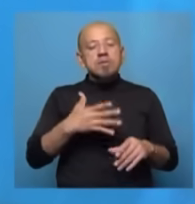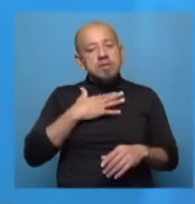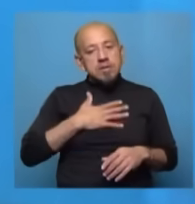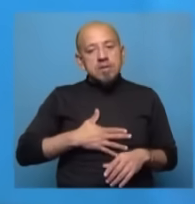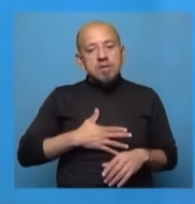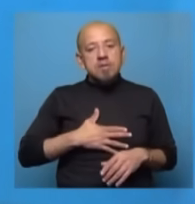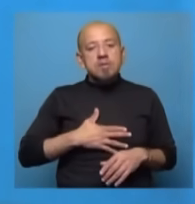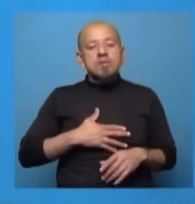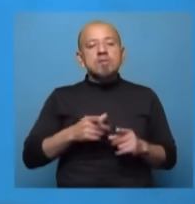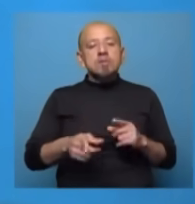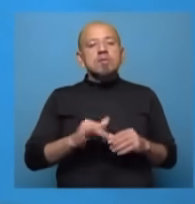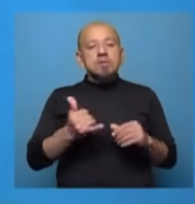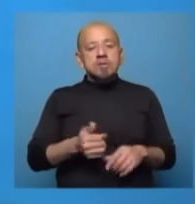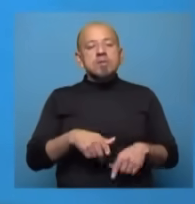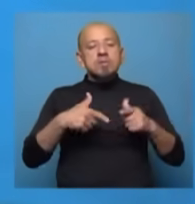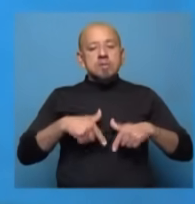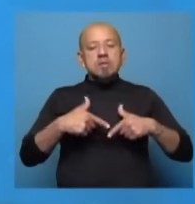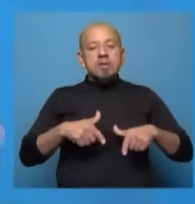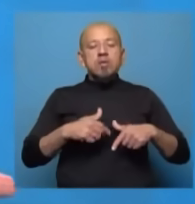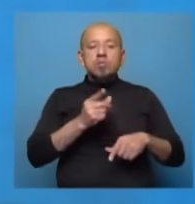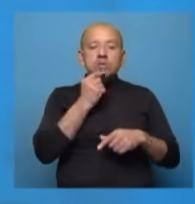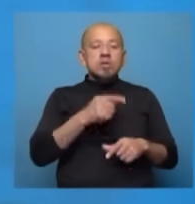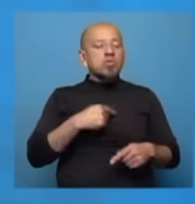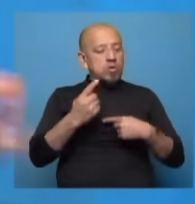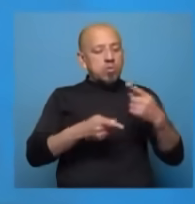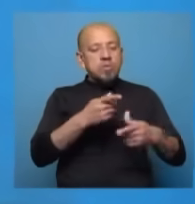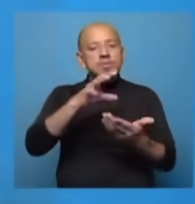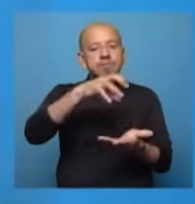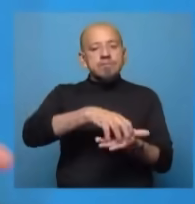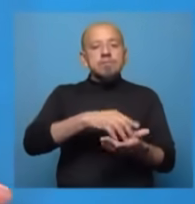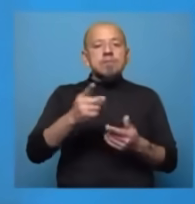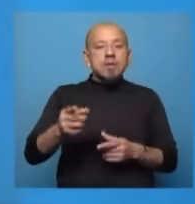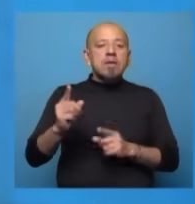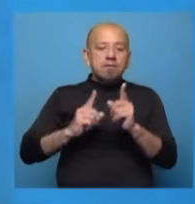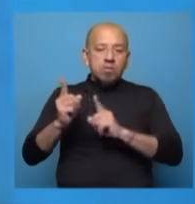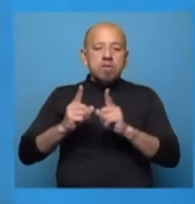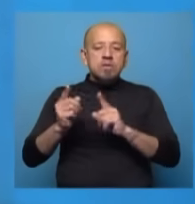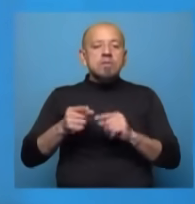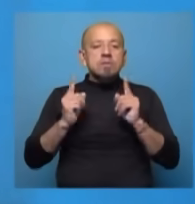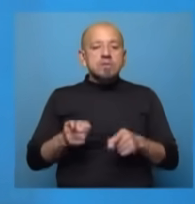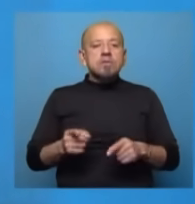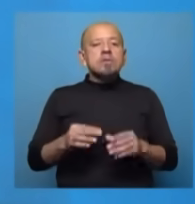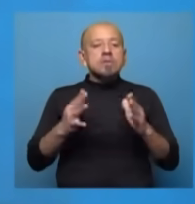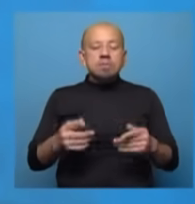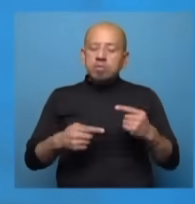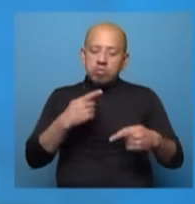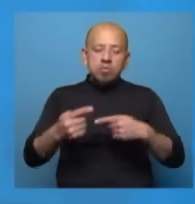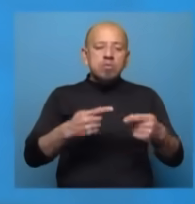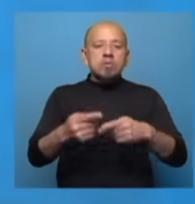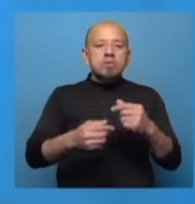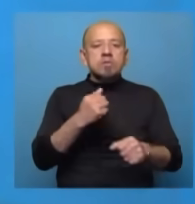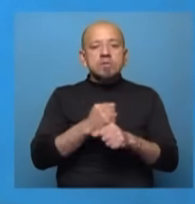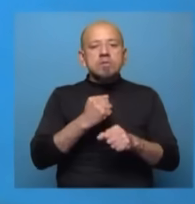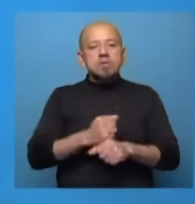Que ya aclaró el Ministerio de interior que este lugar sigue disponible y que si no el decano aclaró que también habrían otros lugares que vamos a seguir trabajando